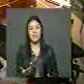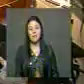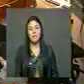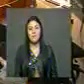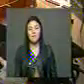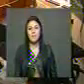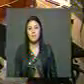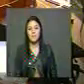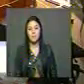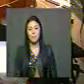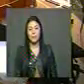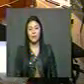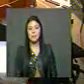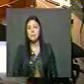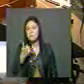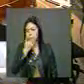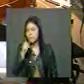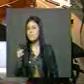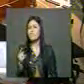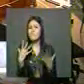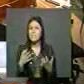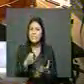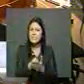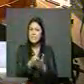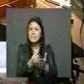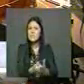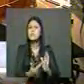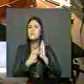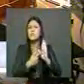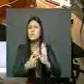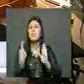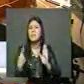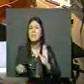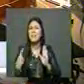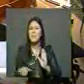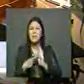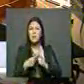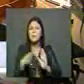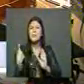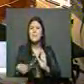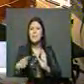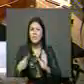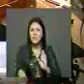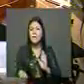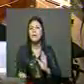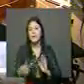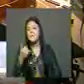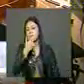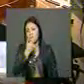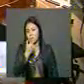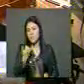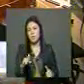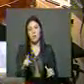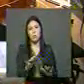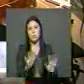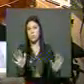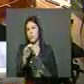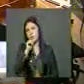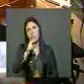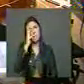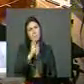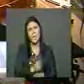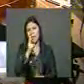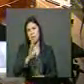cuando dicha pretensión, ¿qué representa? Representa, además de el peligro, el